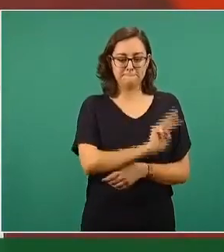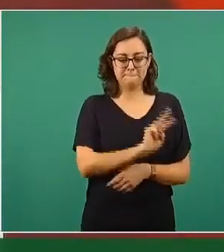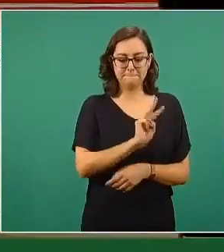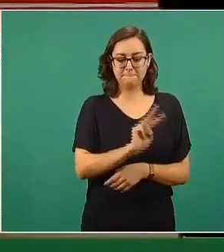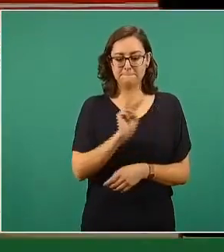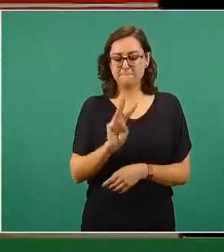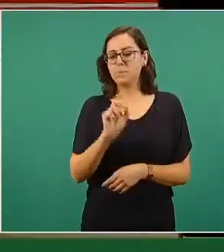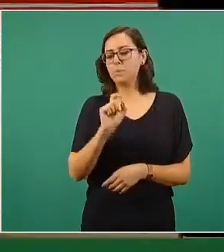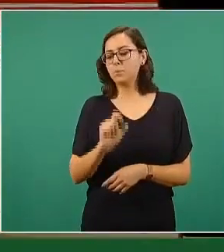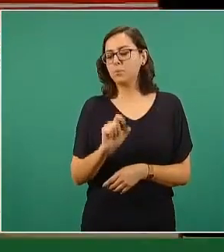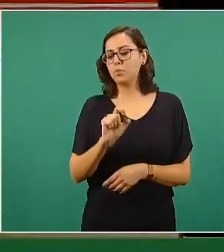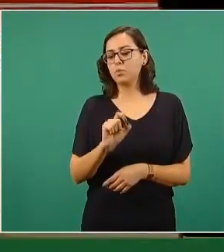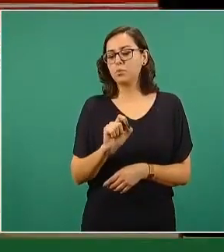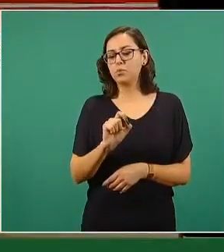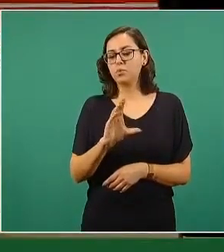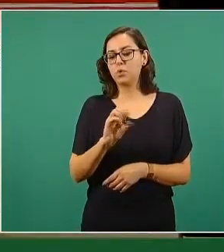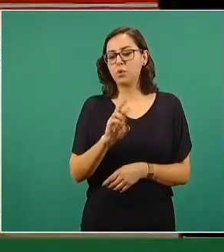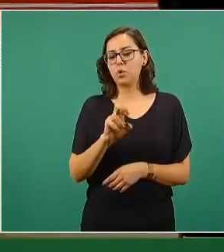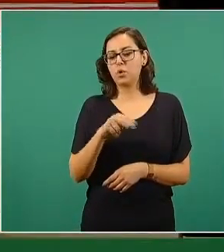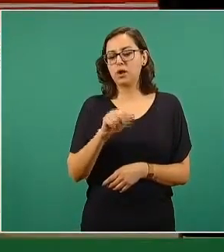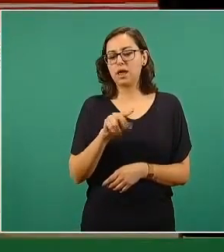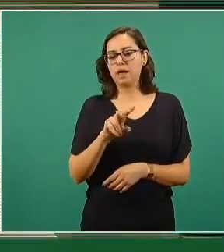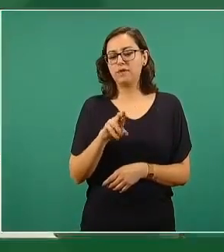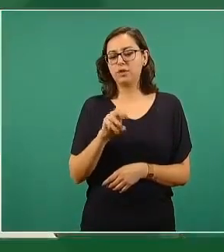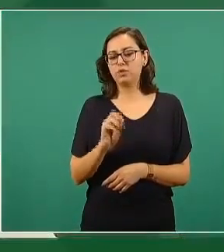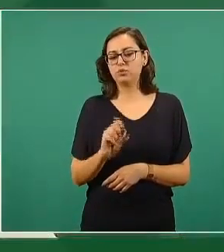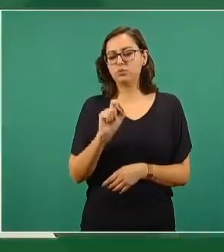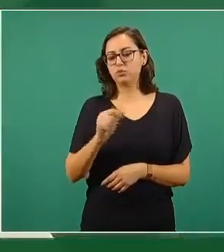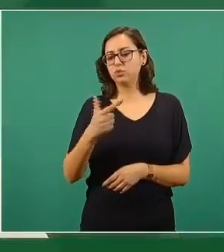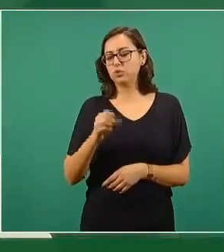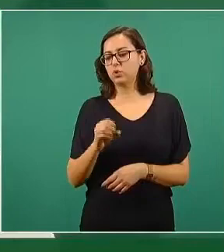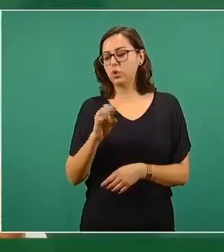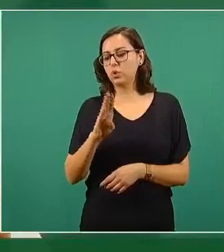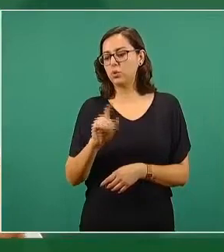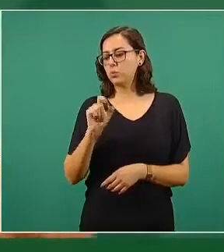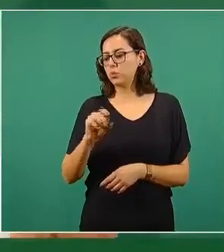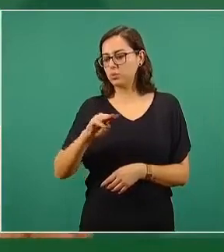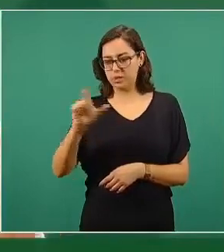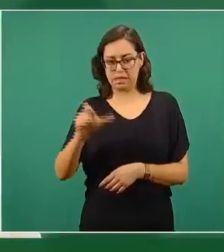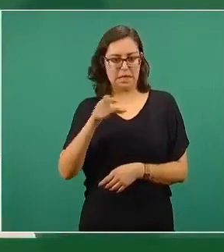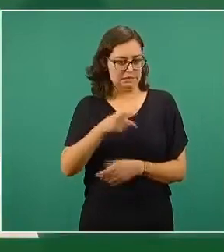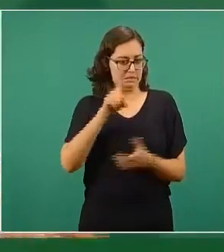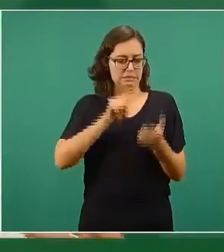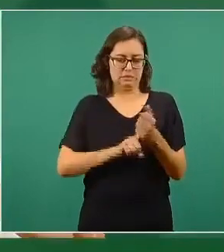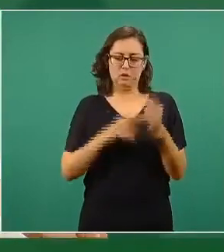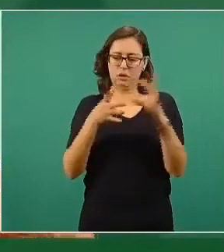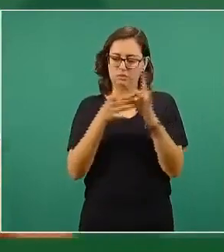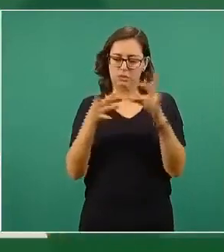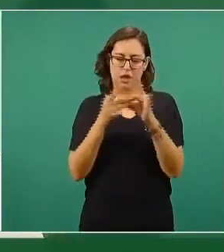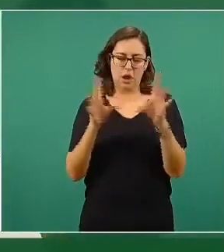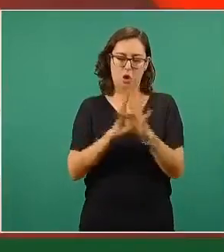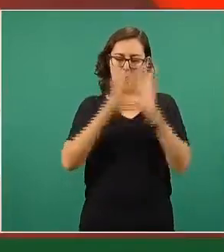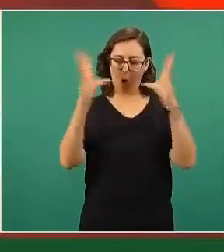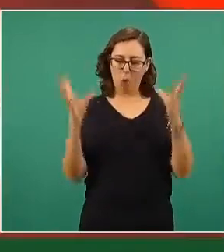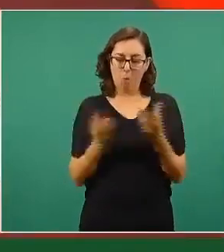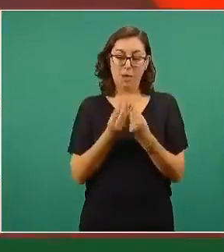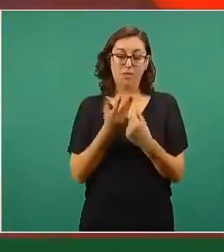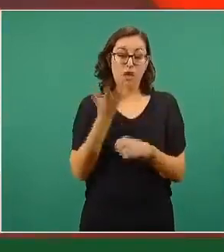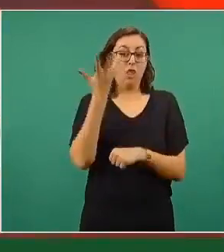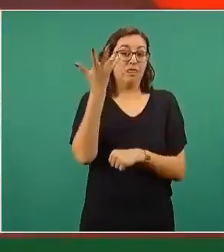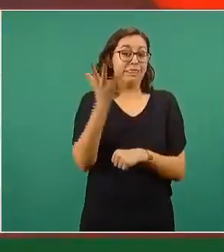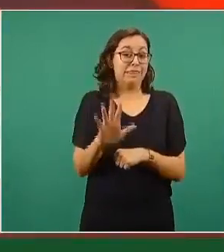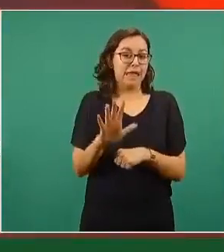portal coronavirus.gov.mx, pero básicamente se podrá apreciar que estos 10 indicadores